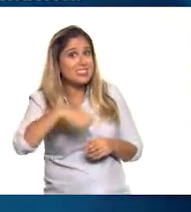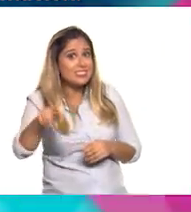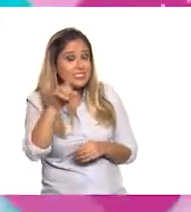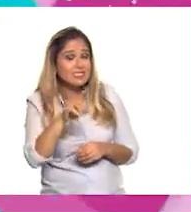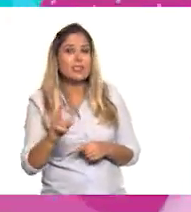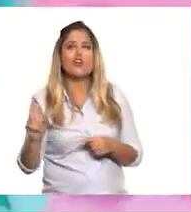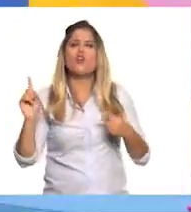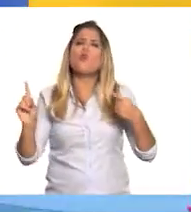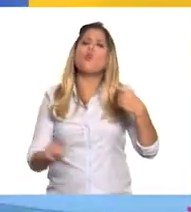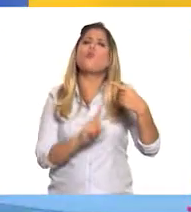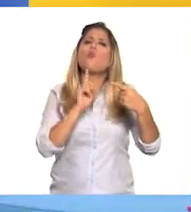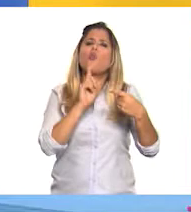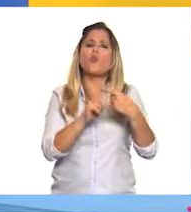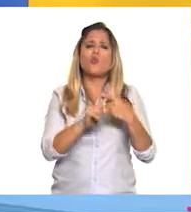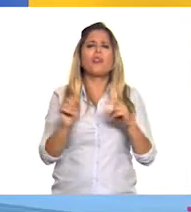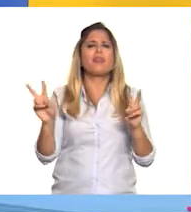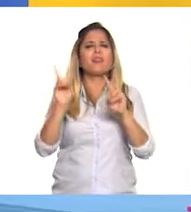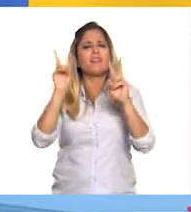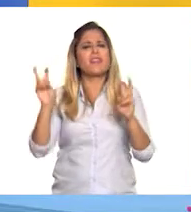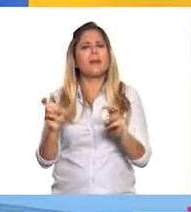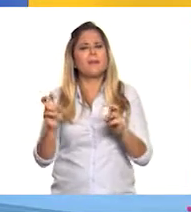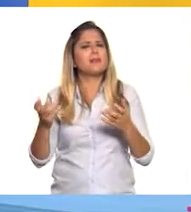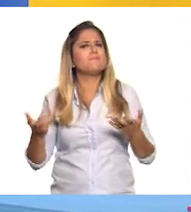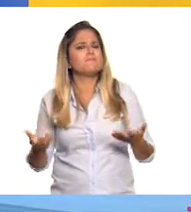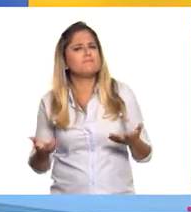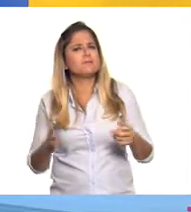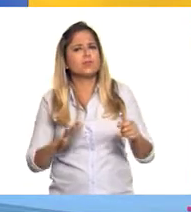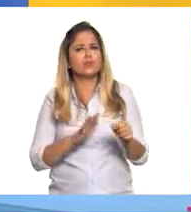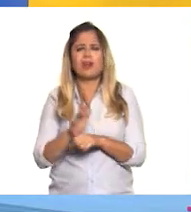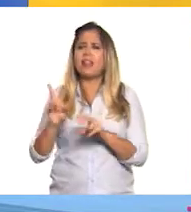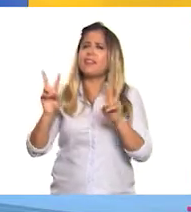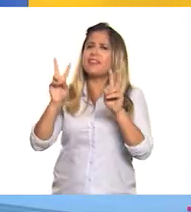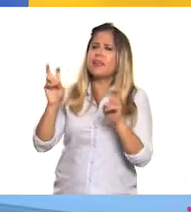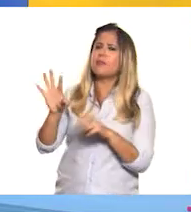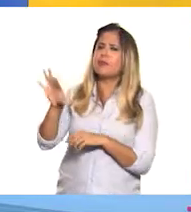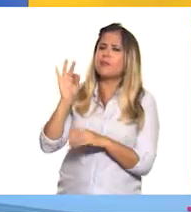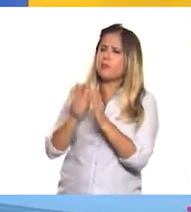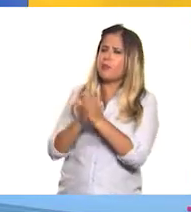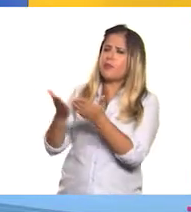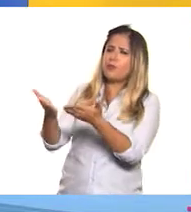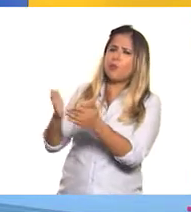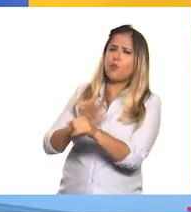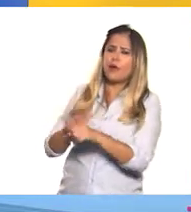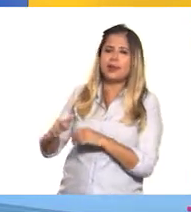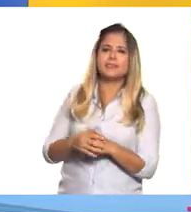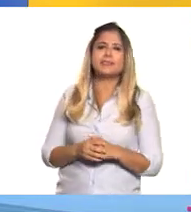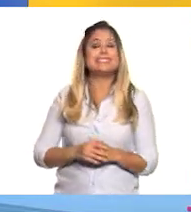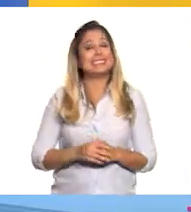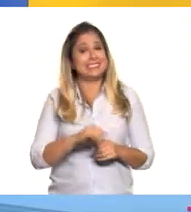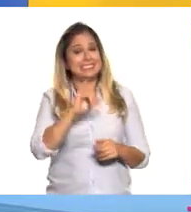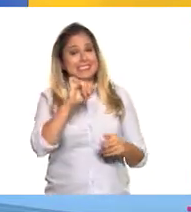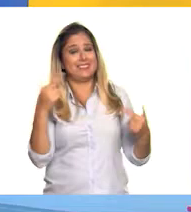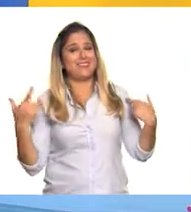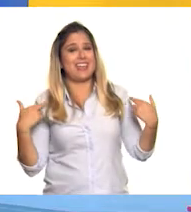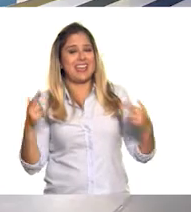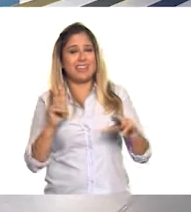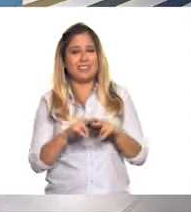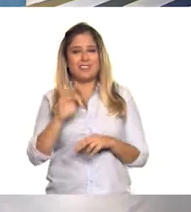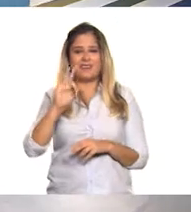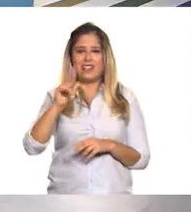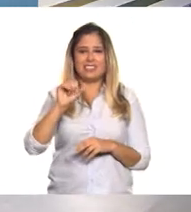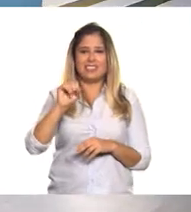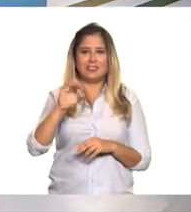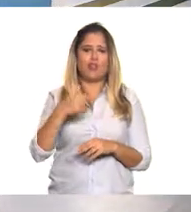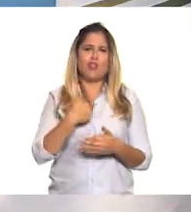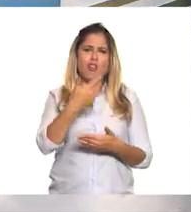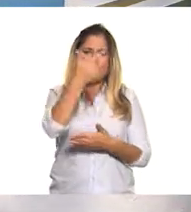paso 1 es definir el tema. ¿Nos compartes qué tema seleccionaron, por favor? Por supuesto, maestro Francisco. Primero hicimos una